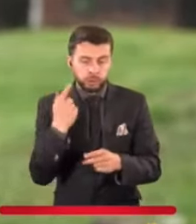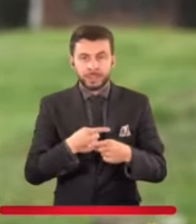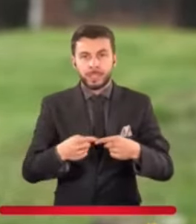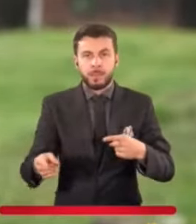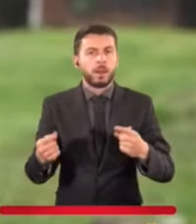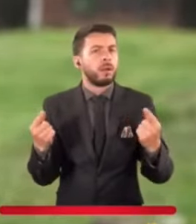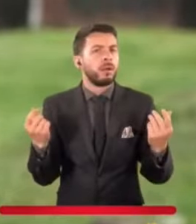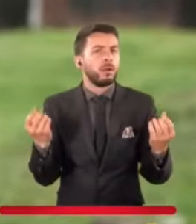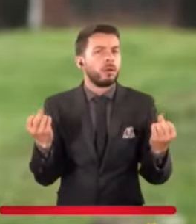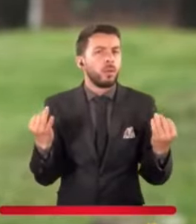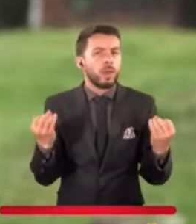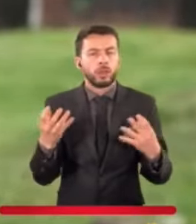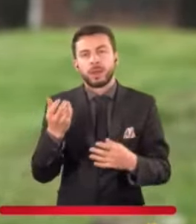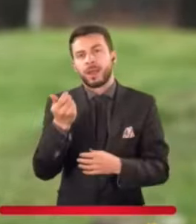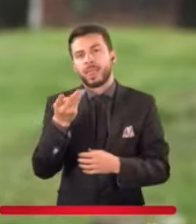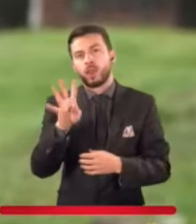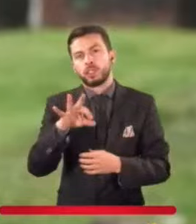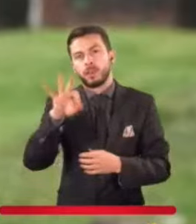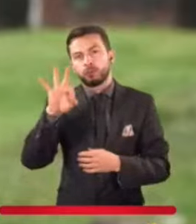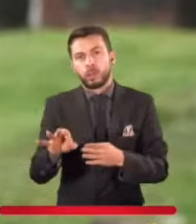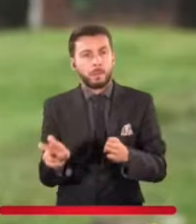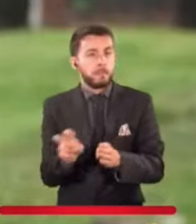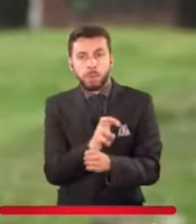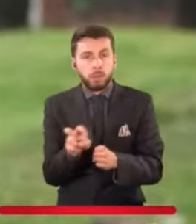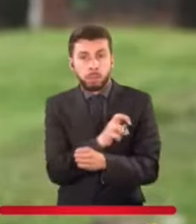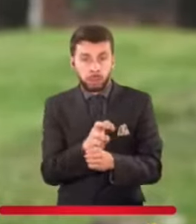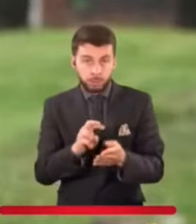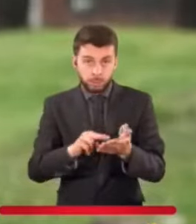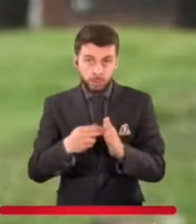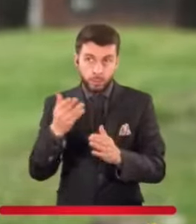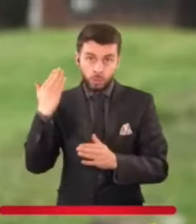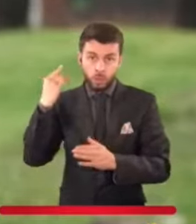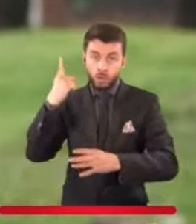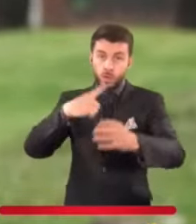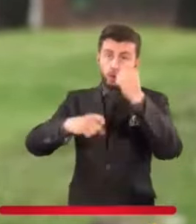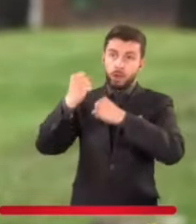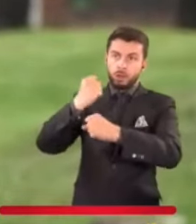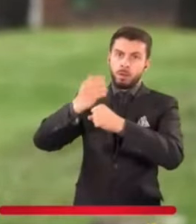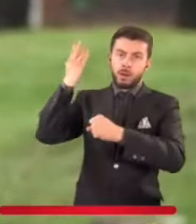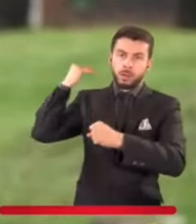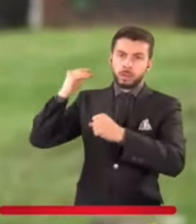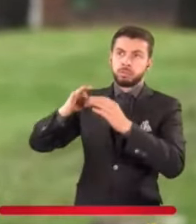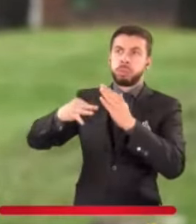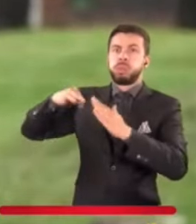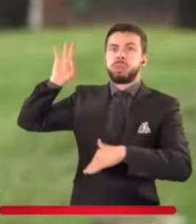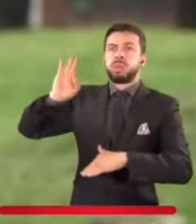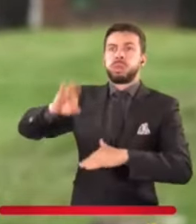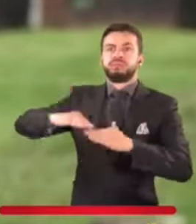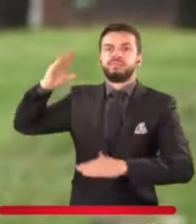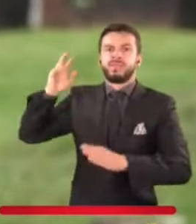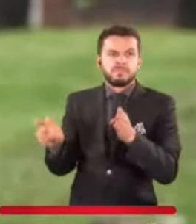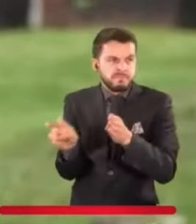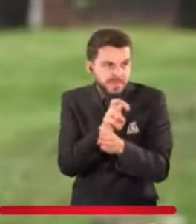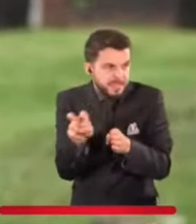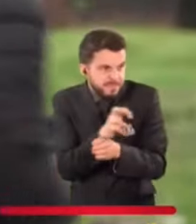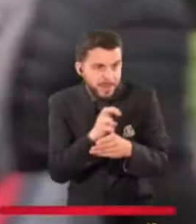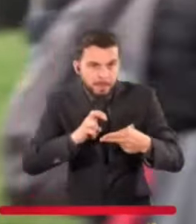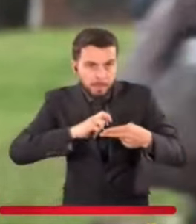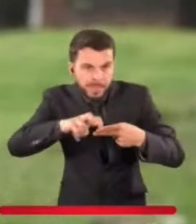está alrededor del 14%, lo cual es una reducción comparado a lo que llegó a tener Bogotá en una evasión superior